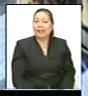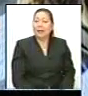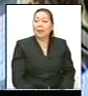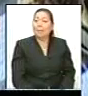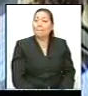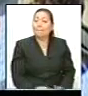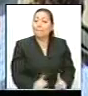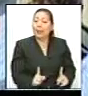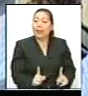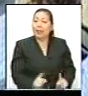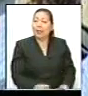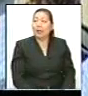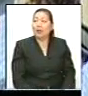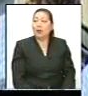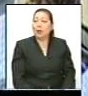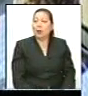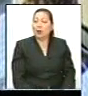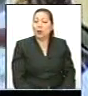por encargo de